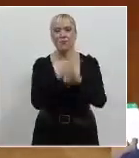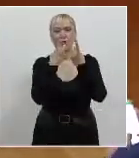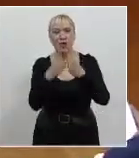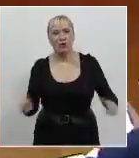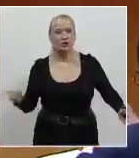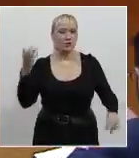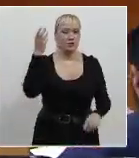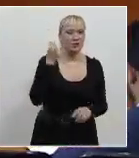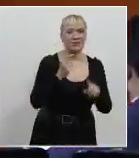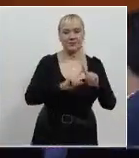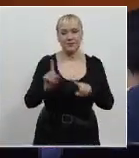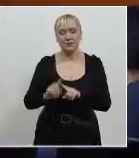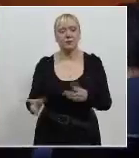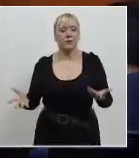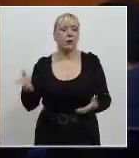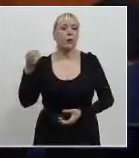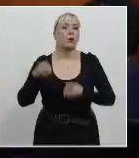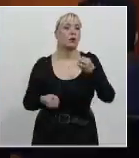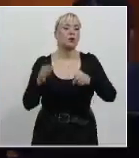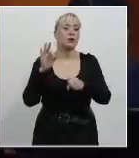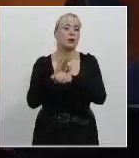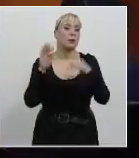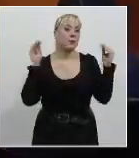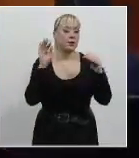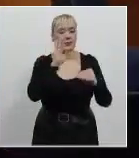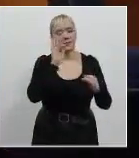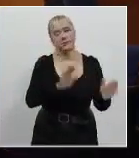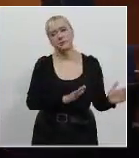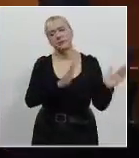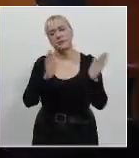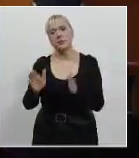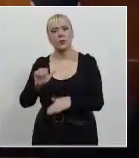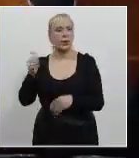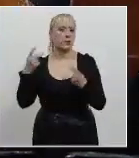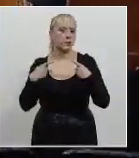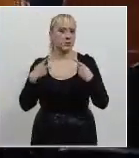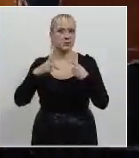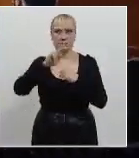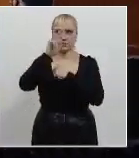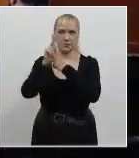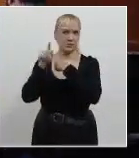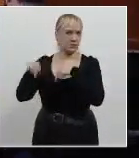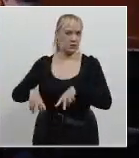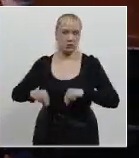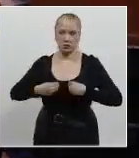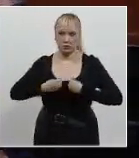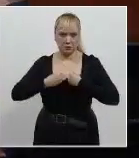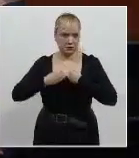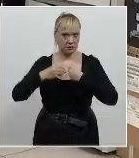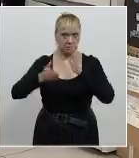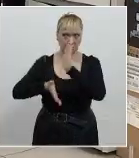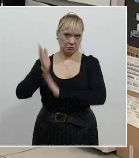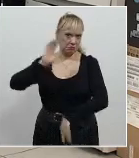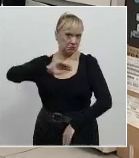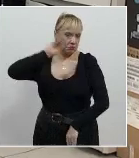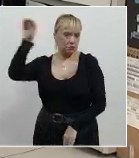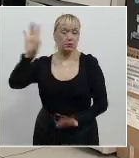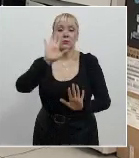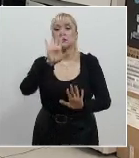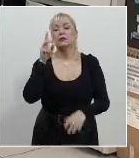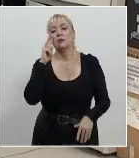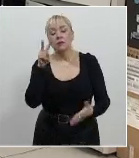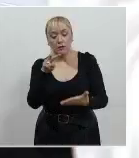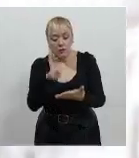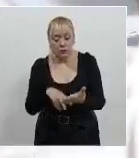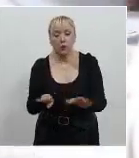que en los juicios de amparo promovidos por personas extranjeras que no radiquen en el país, las y los juzgadores de amparo deben considerar esa situación